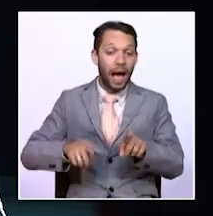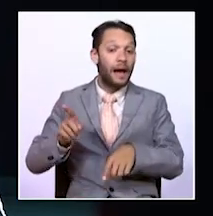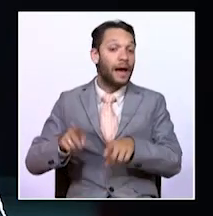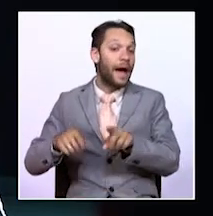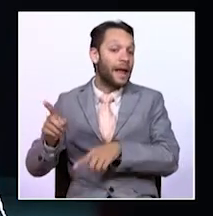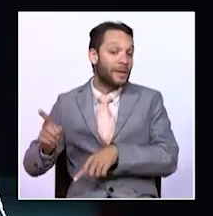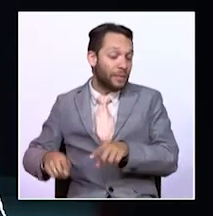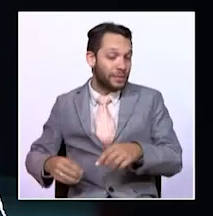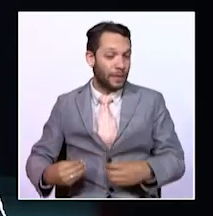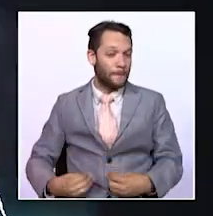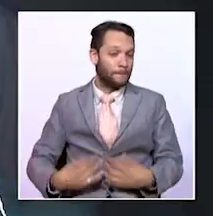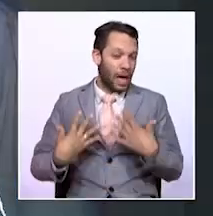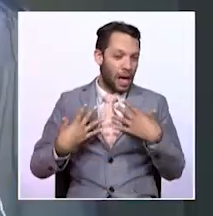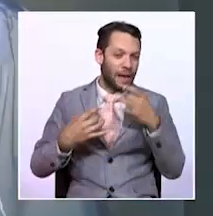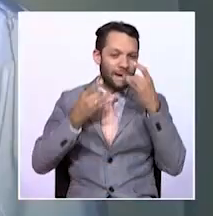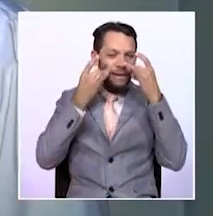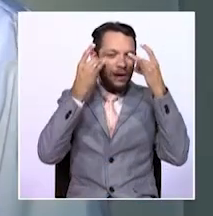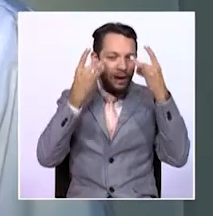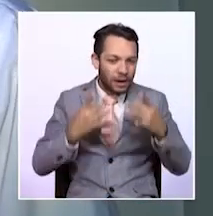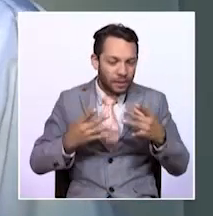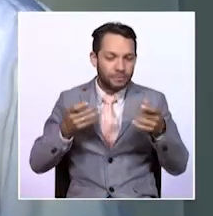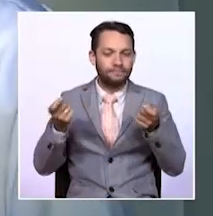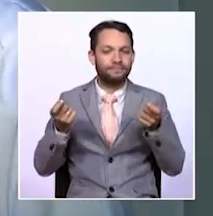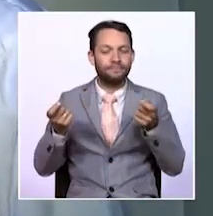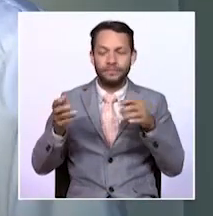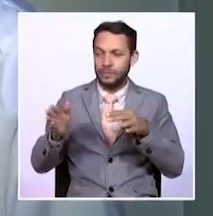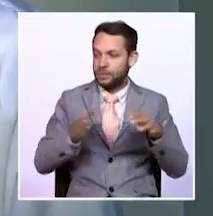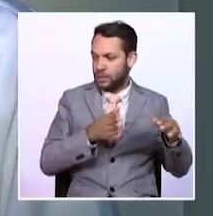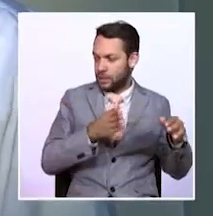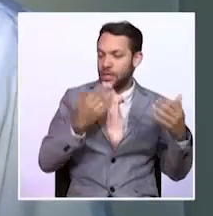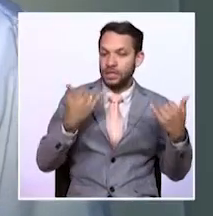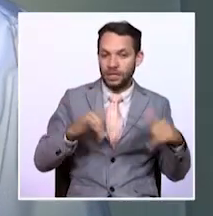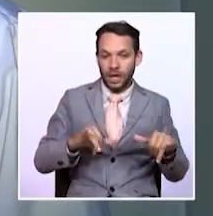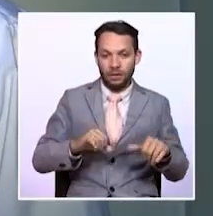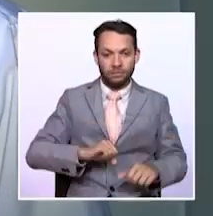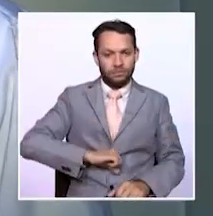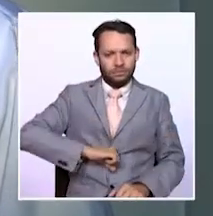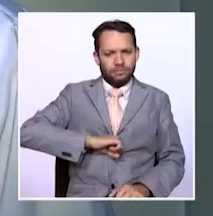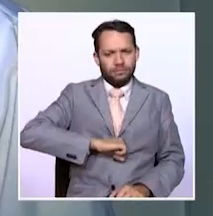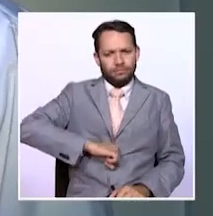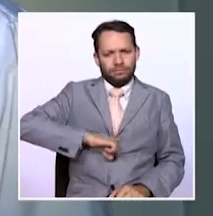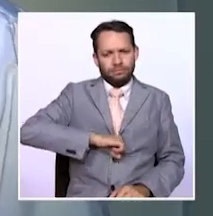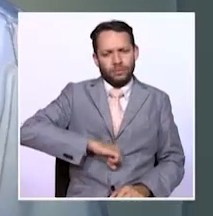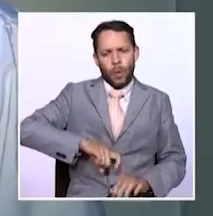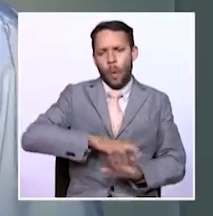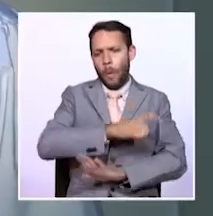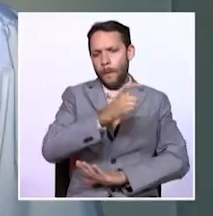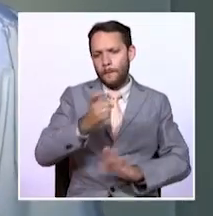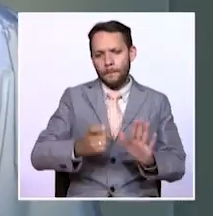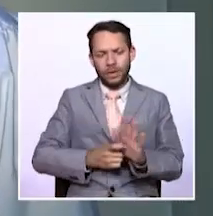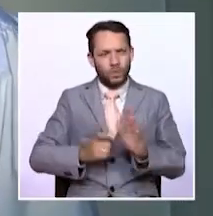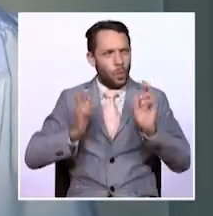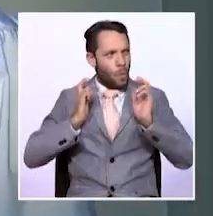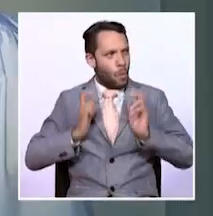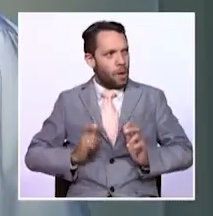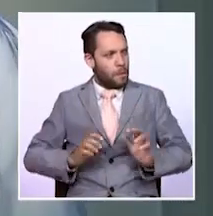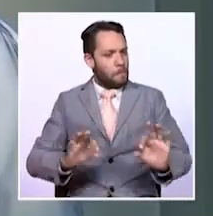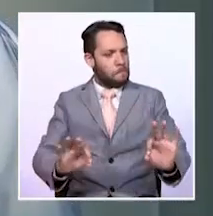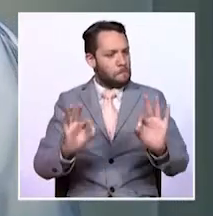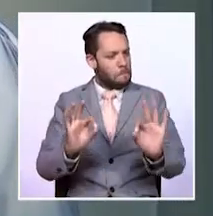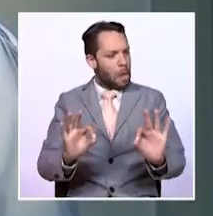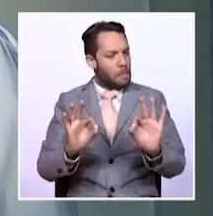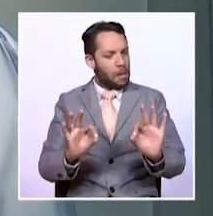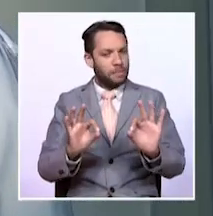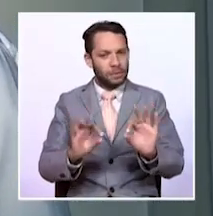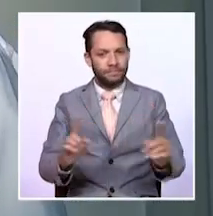de infecciones crónicas. Hemos visto cómo a través de la ecografía se pueden examinar diferentes órganos que en una